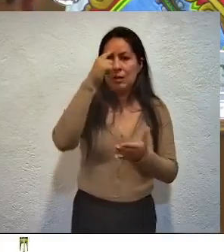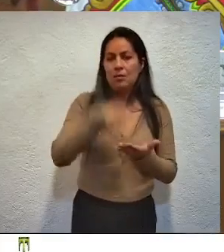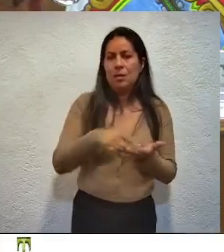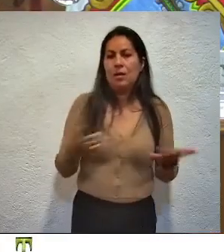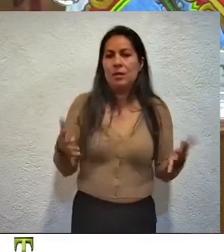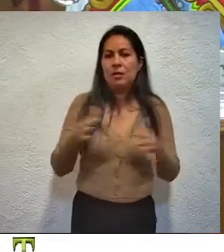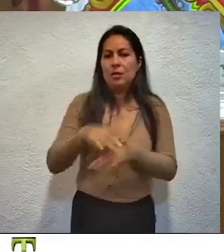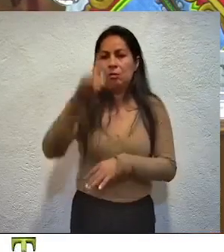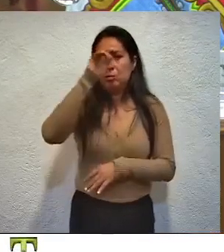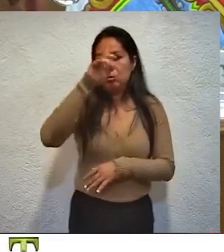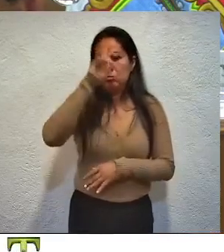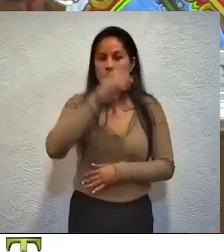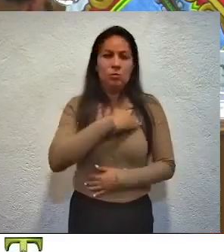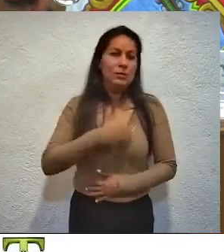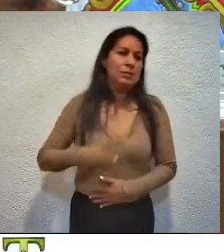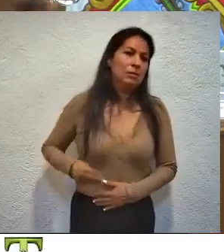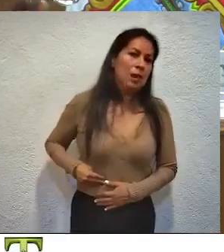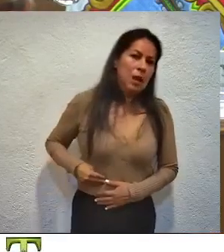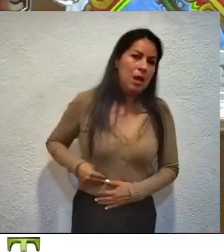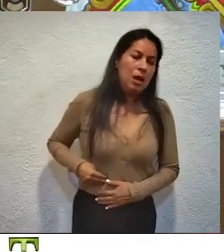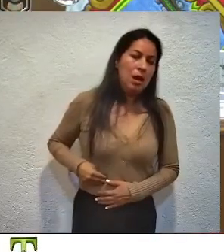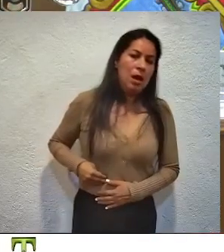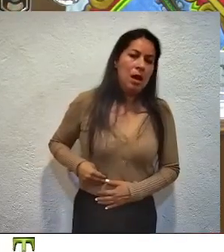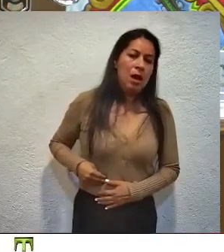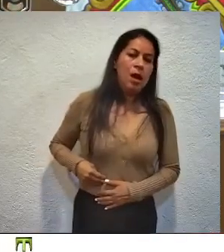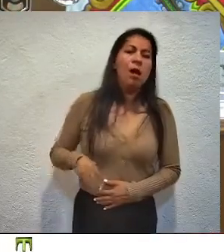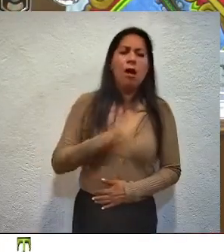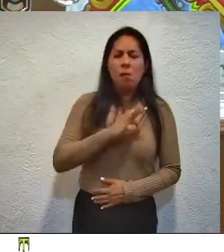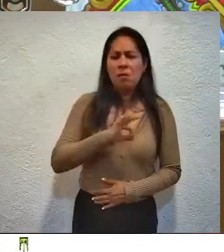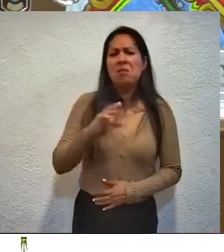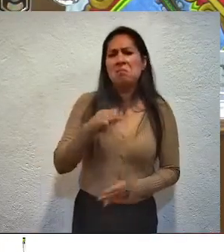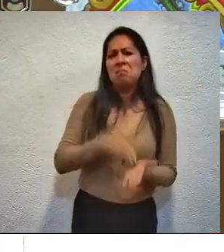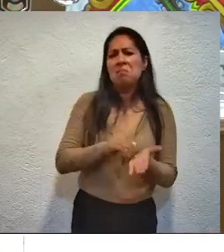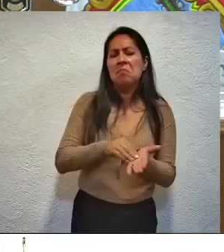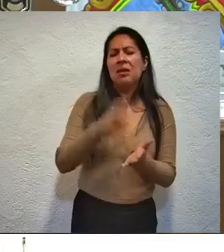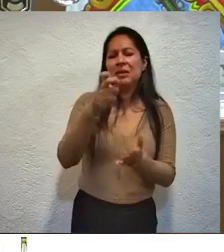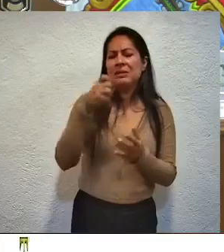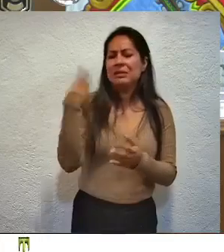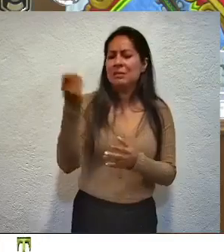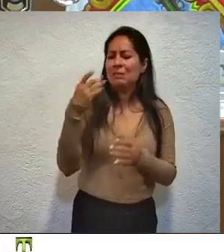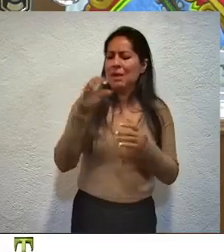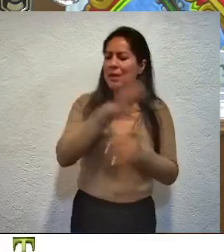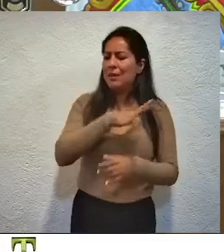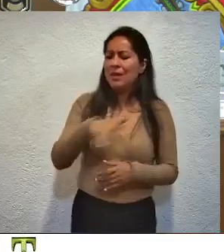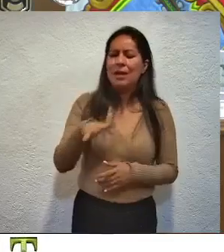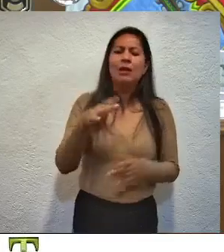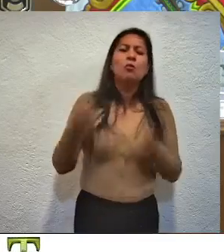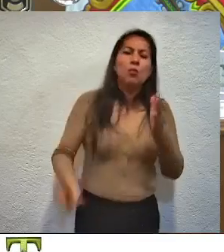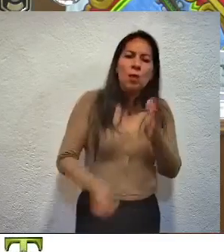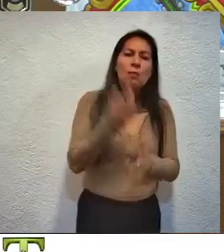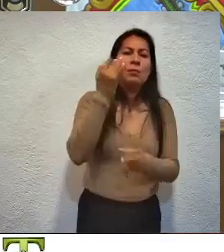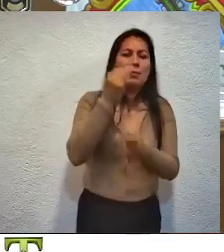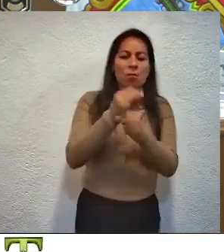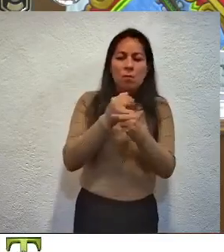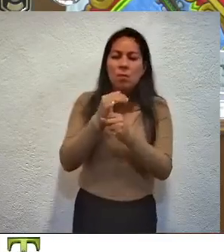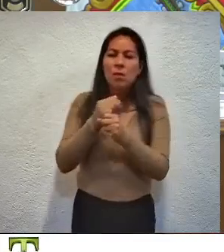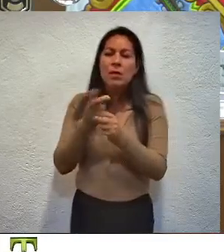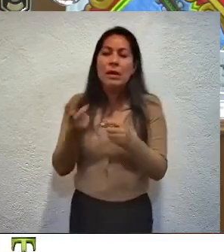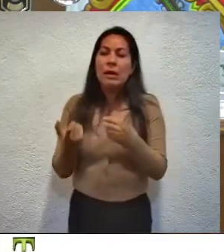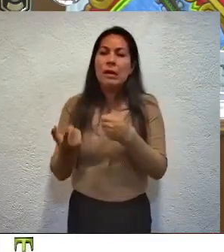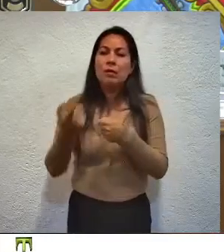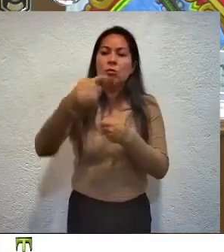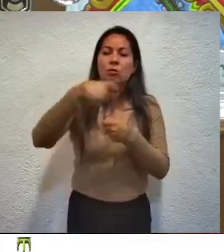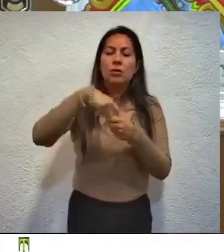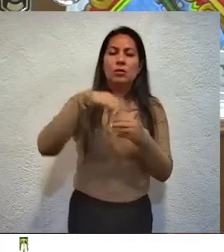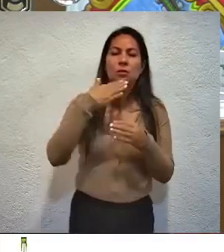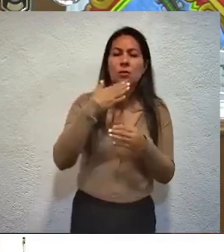integración del Consejo Municipal, aún existe la posibilidad que en esa Asamblea General se analice nuevamente la incorporación plena y